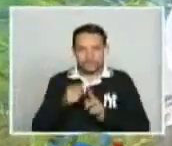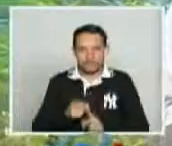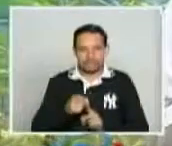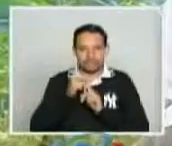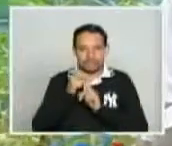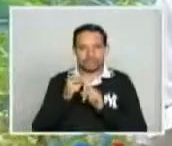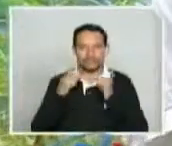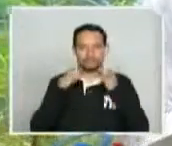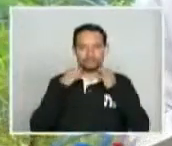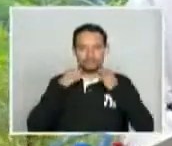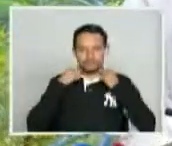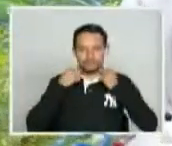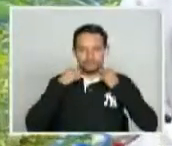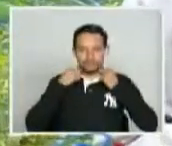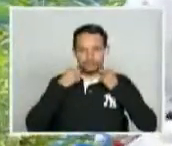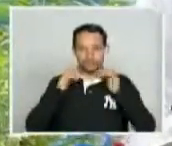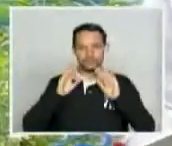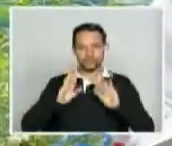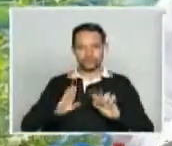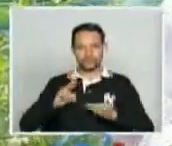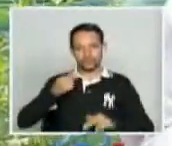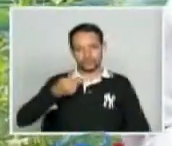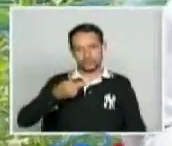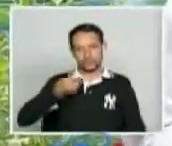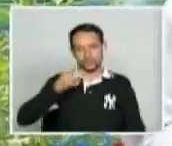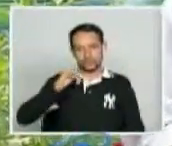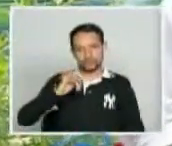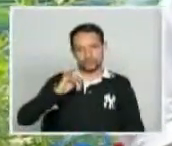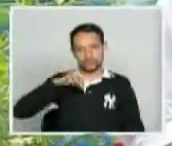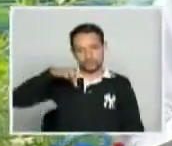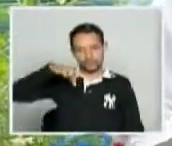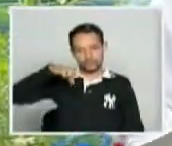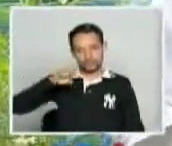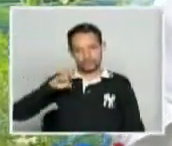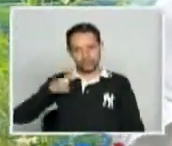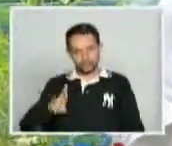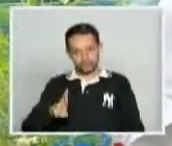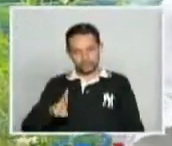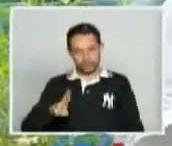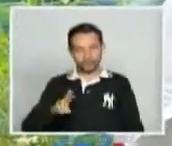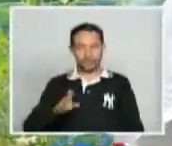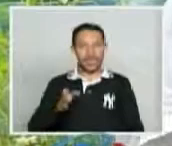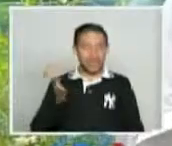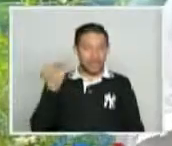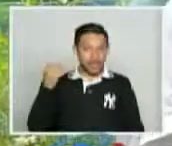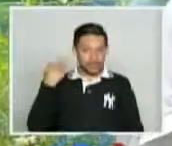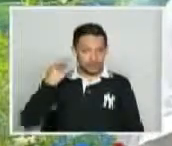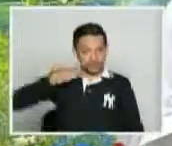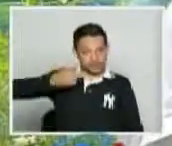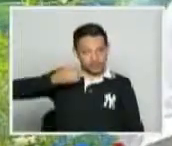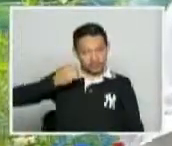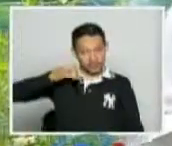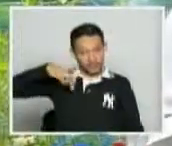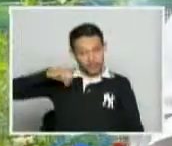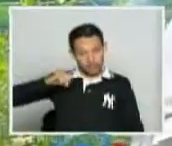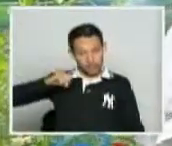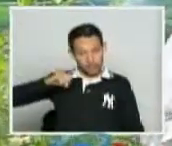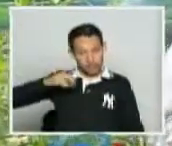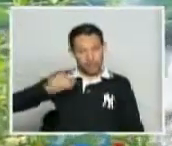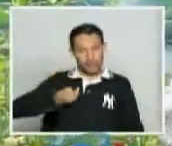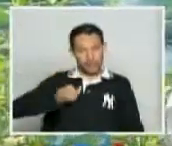tiroides. Y se llama el hipertiroidismo. Anterior era el hipo, poquito, el hiper,